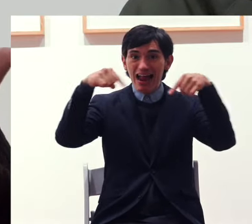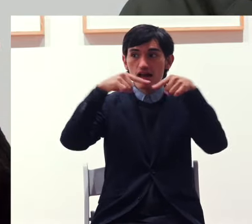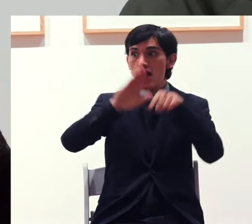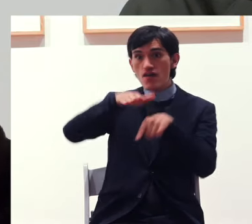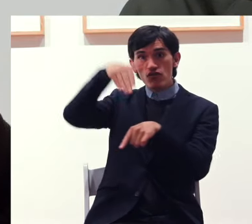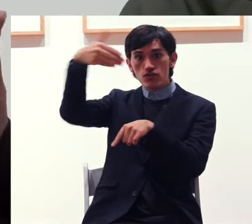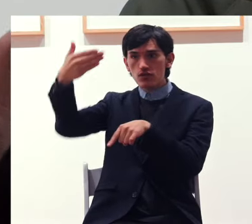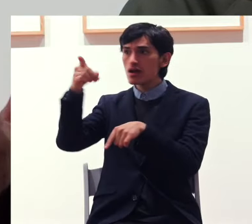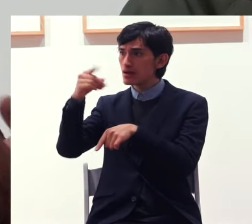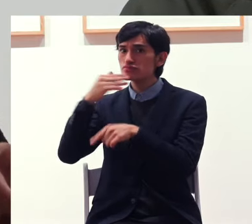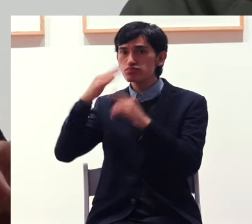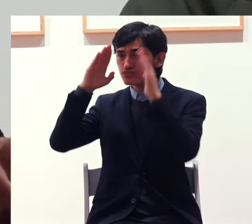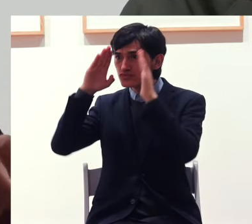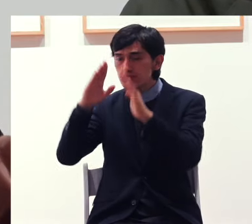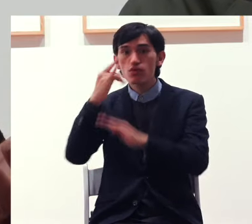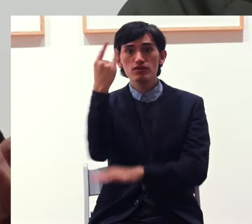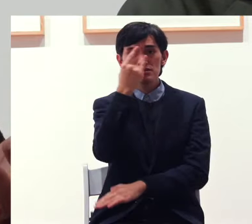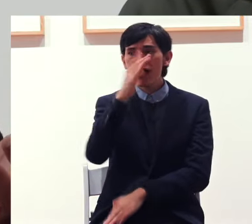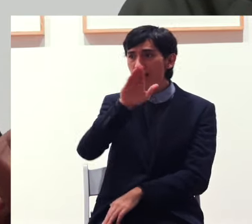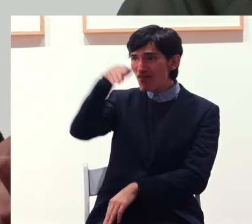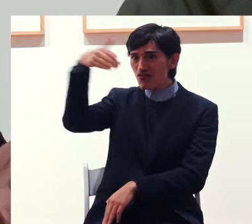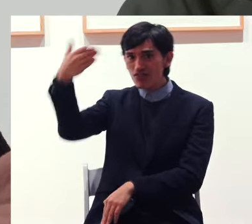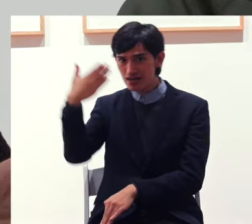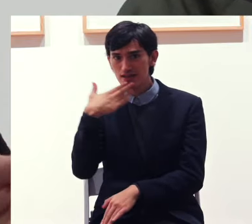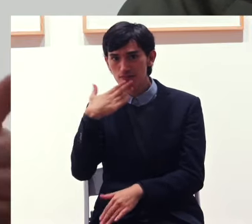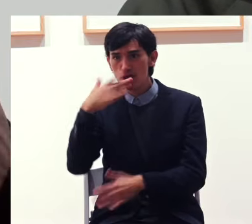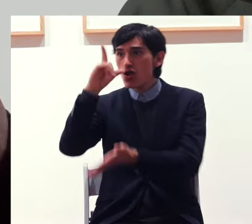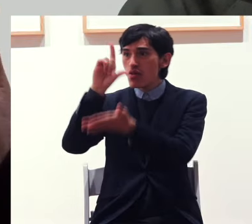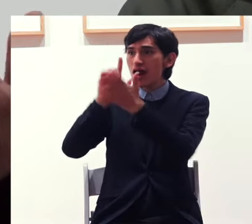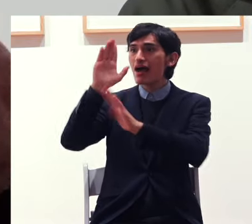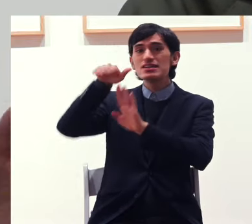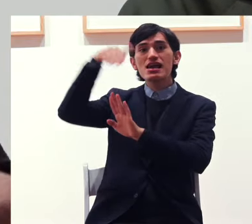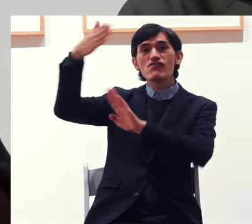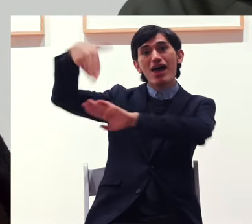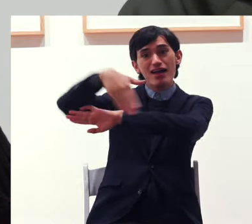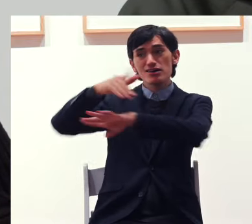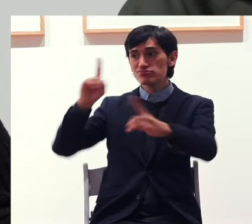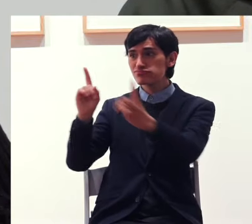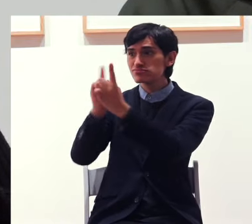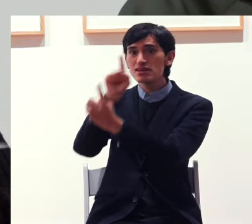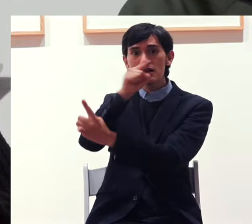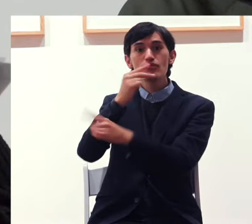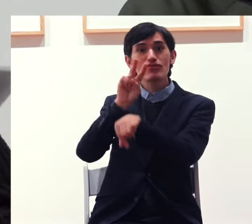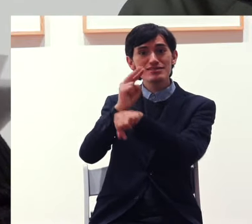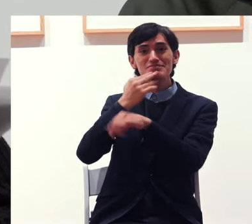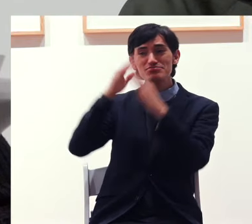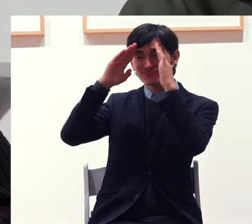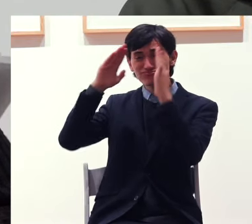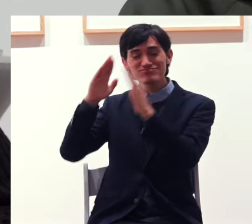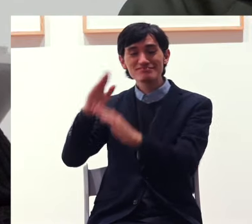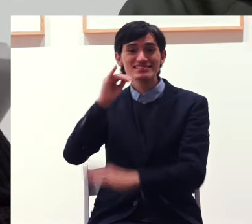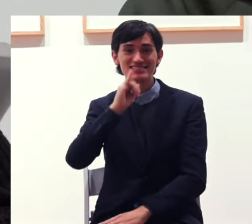preocupación fuera de la universidad, en los lugares donde uno se encuentra, etcétera.